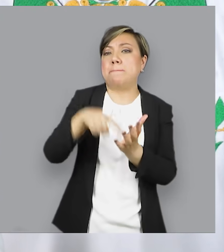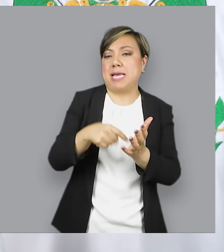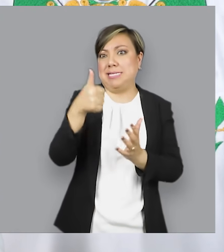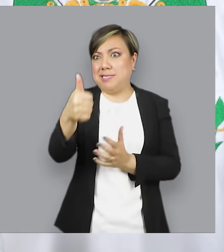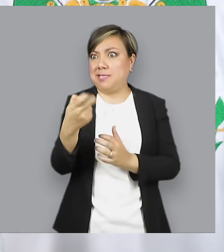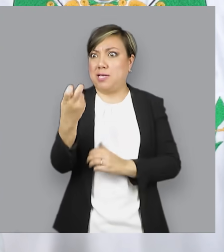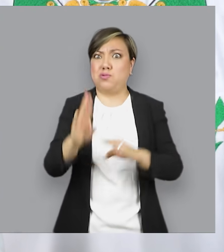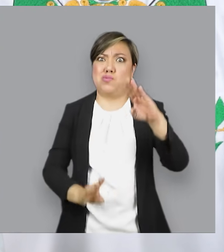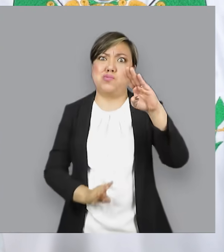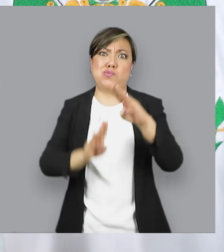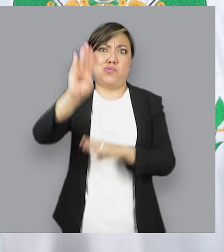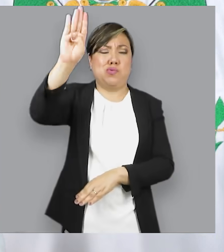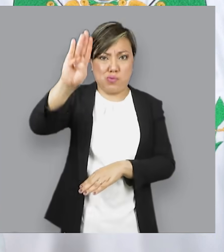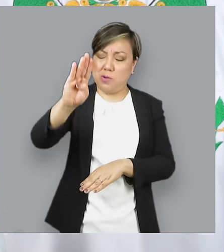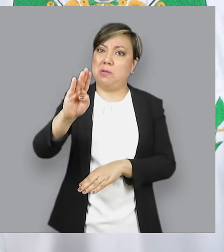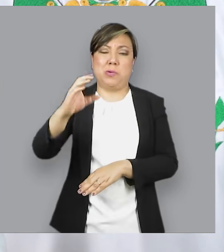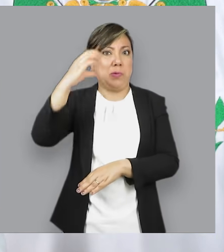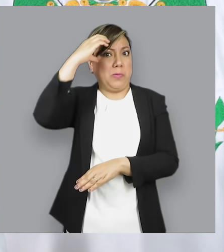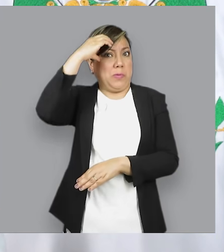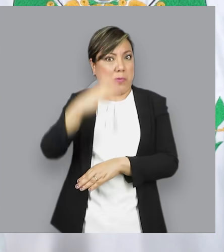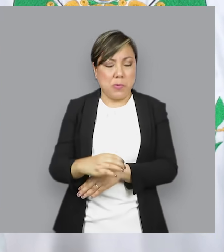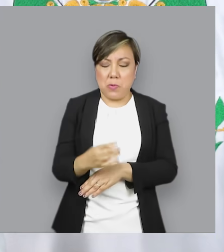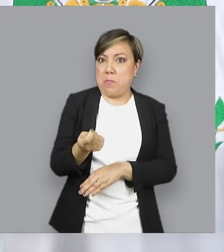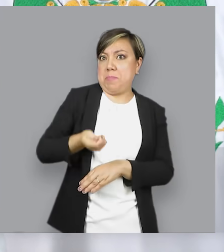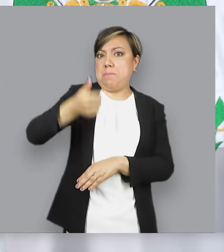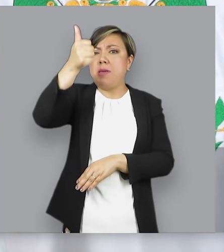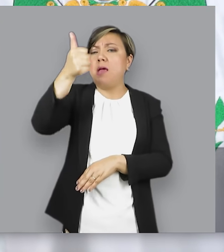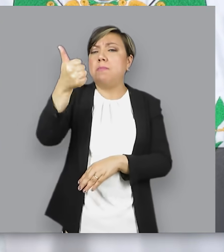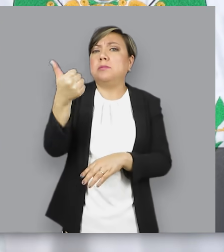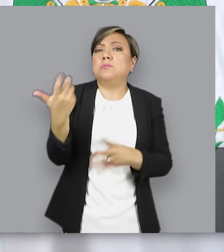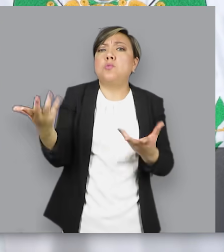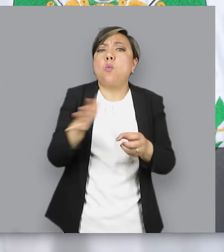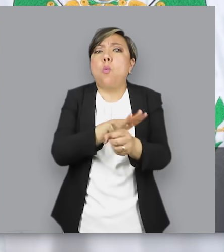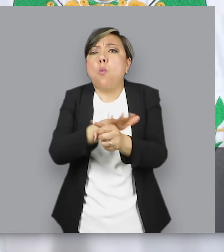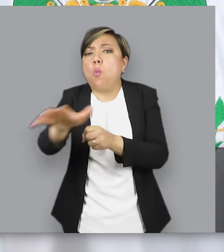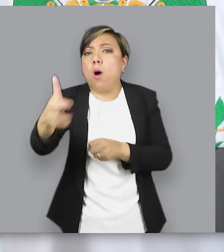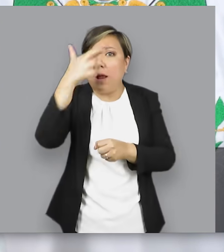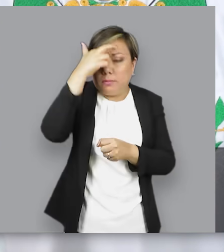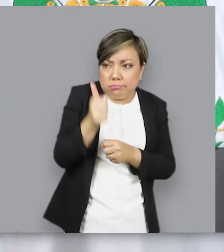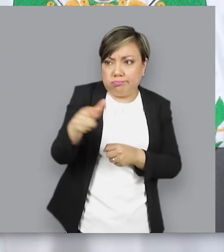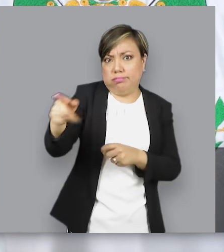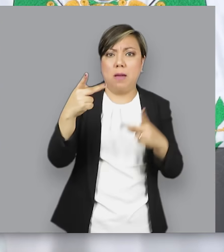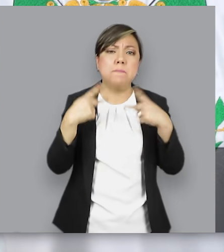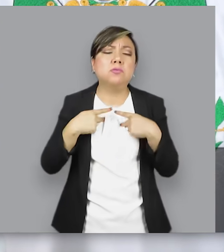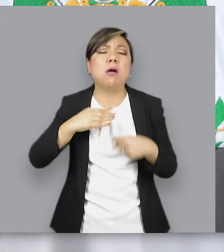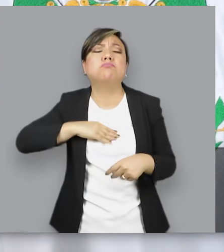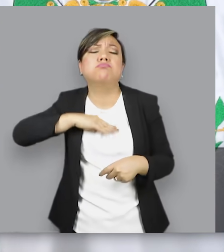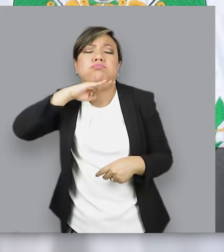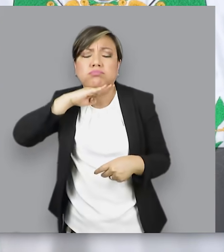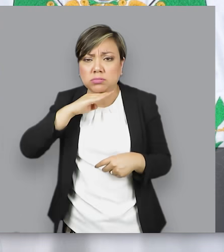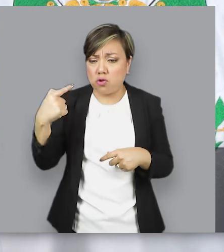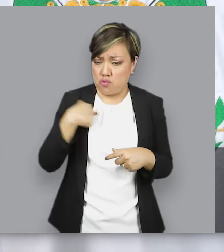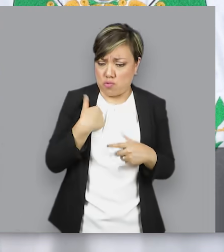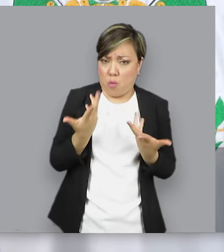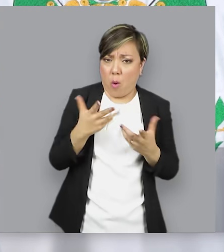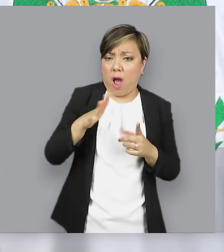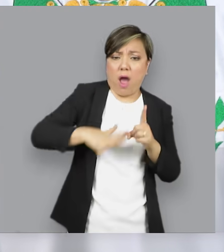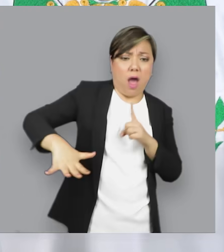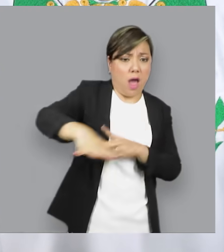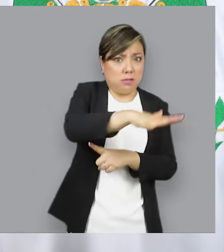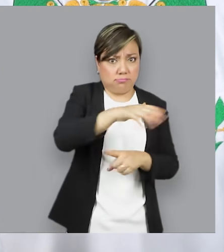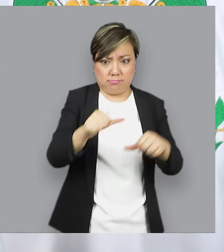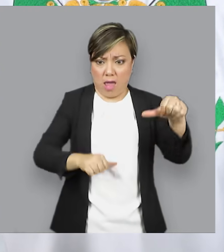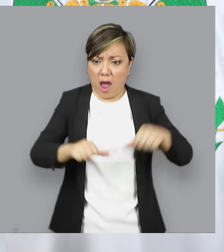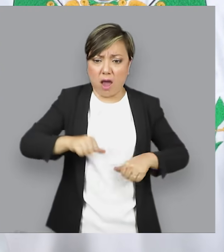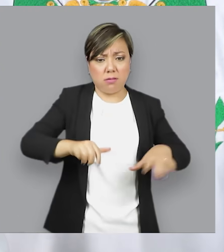Nunca habíamos tenido un mes con un crecimiento exponencial tan fuerte. Y esto es producto de un solo factor. Tus descuidos y tu